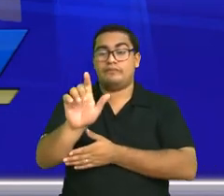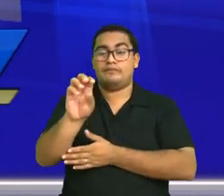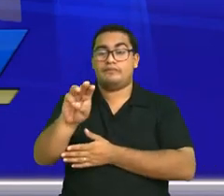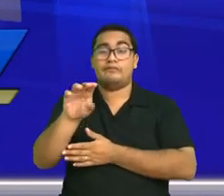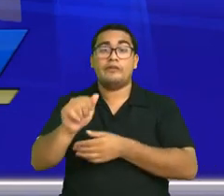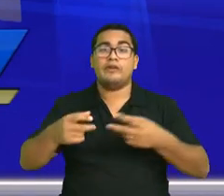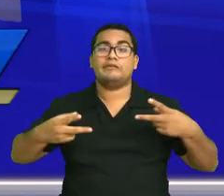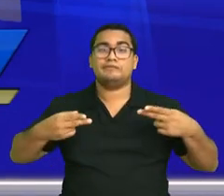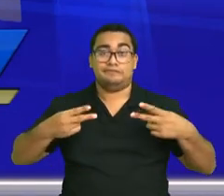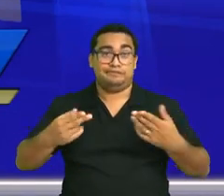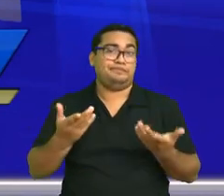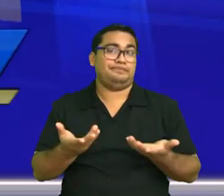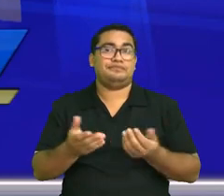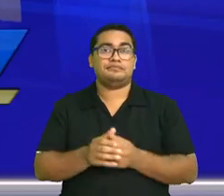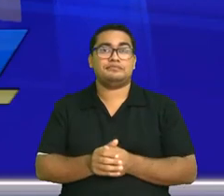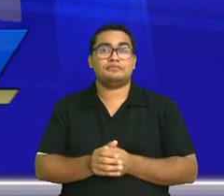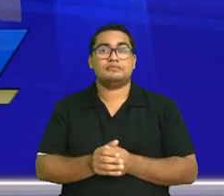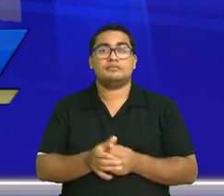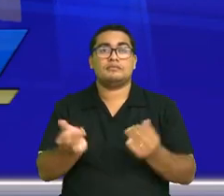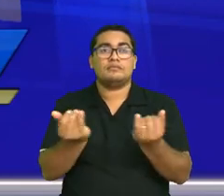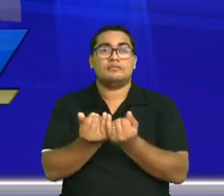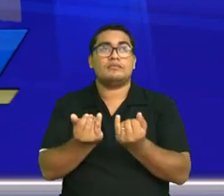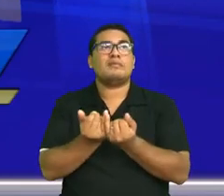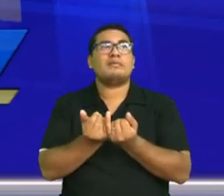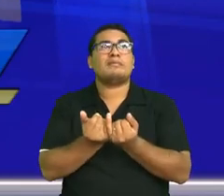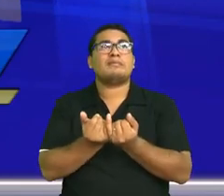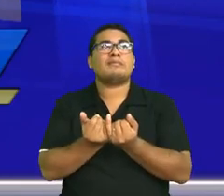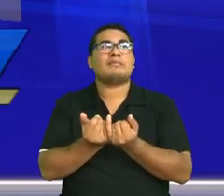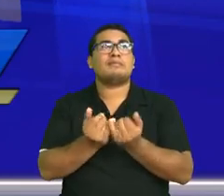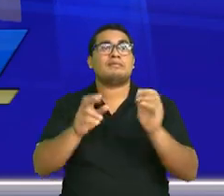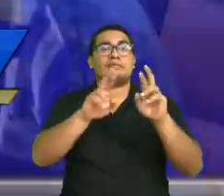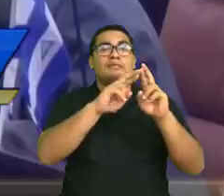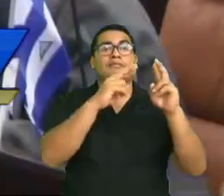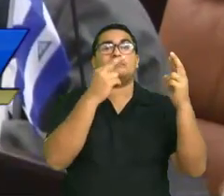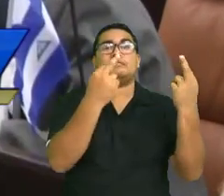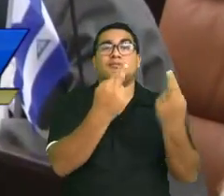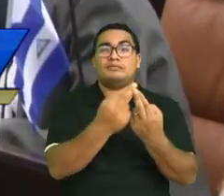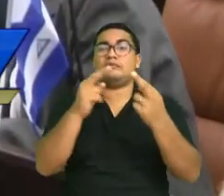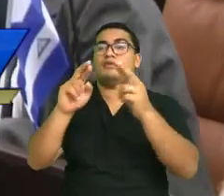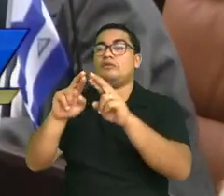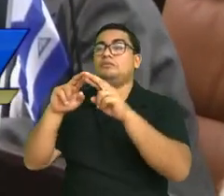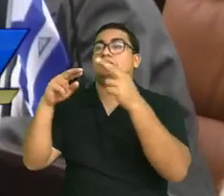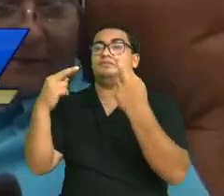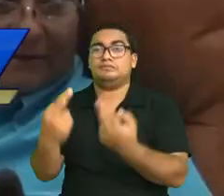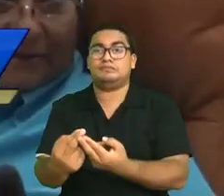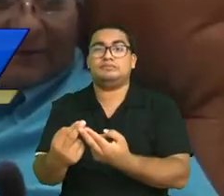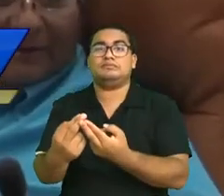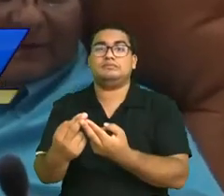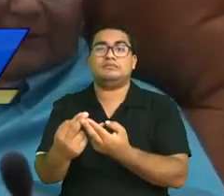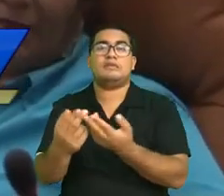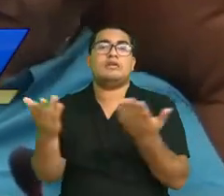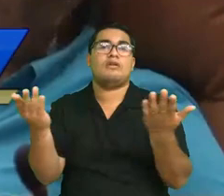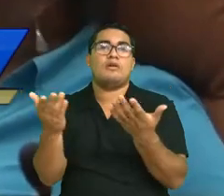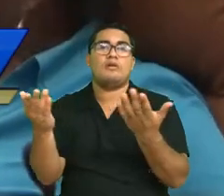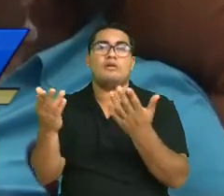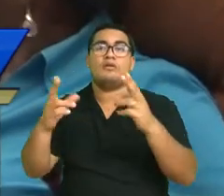escuchaba también en encuentros que tenían en el Caribe Sur